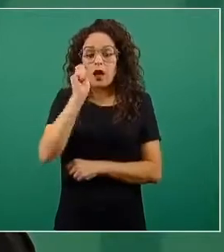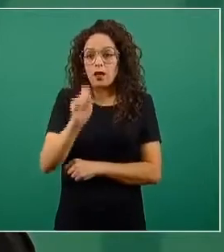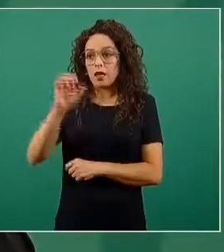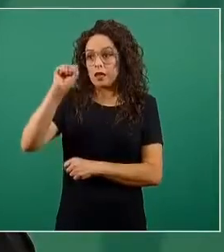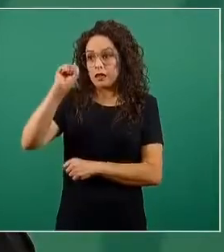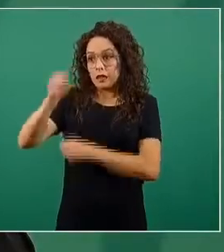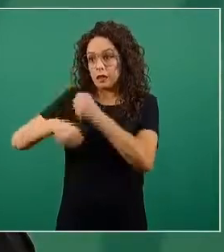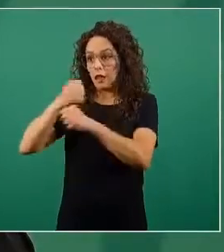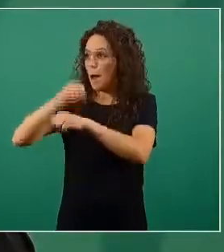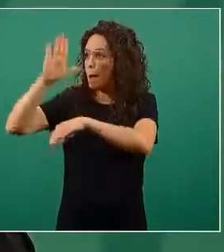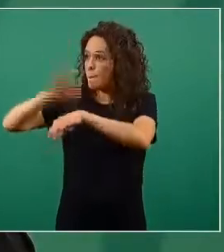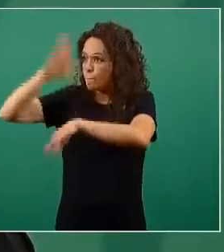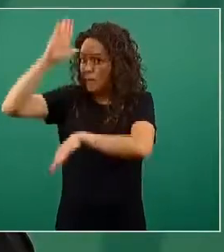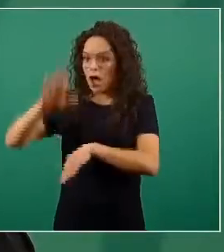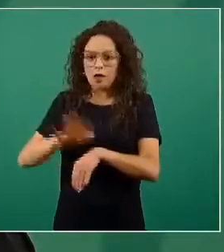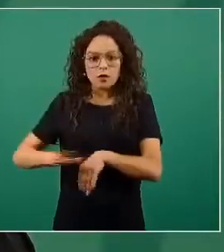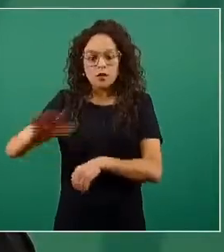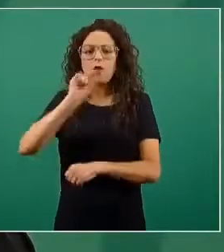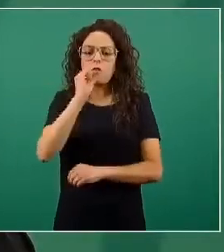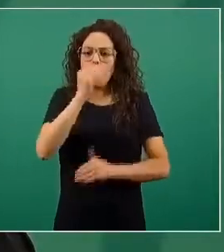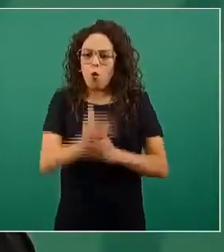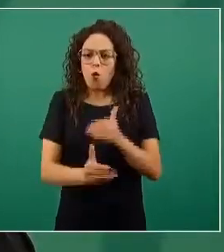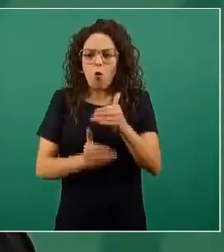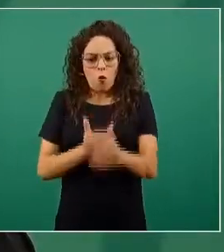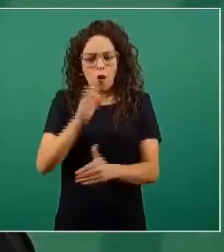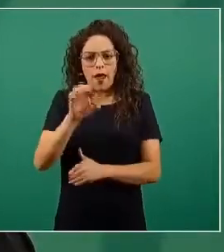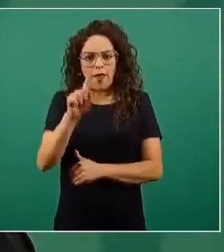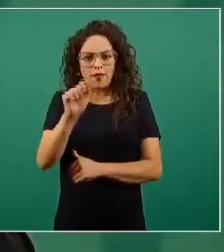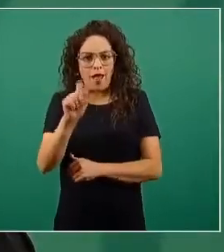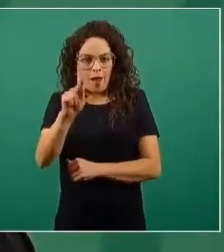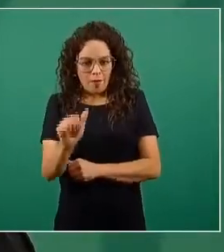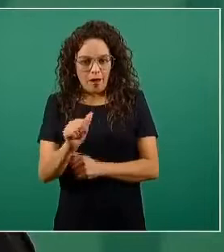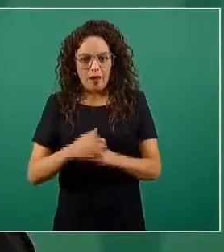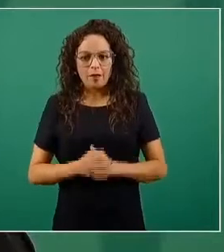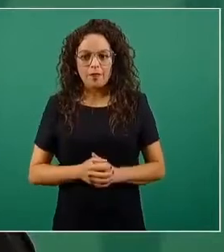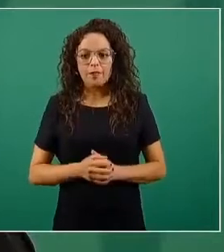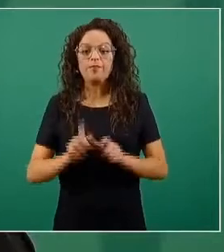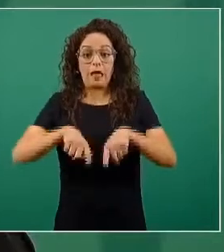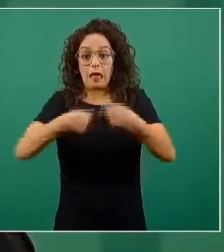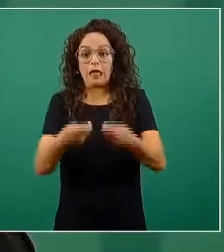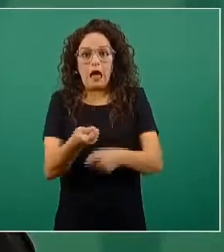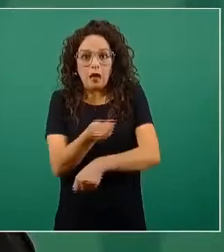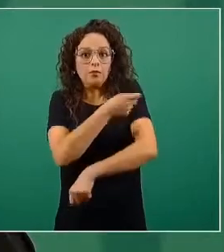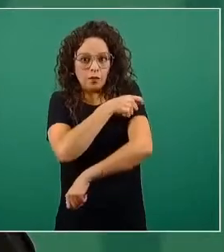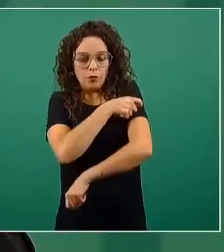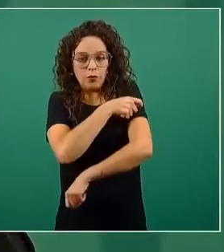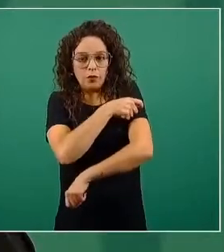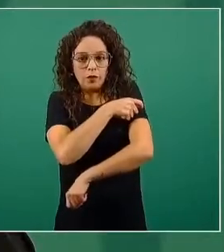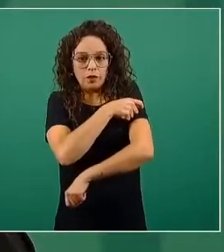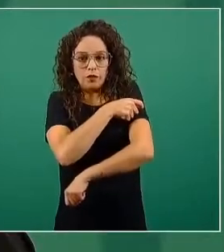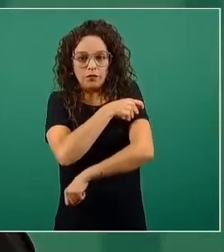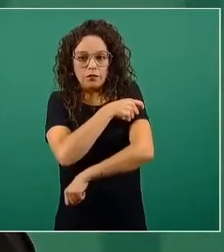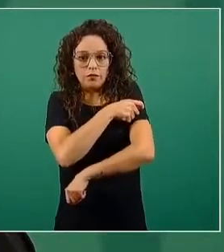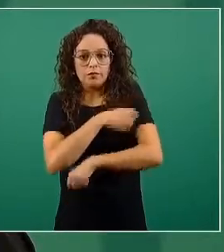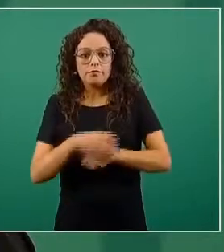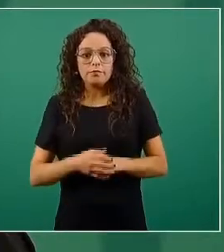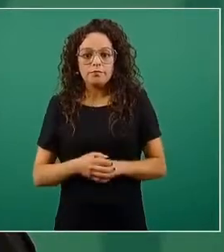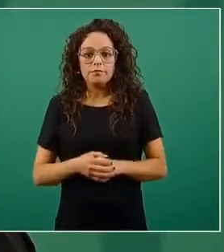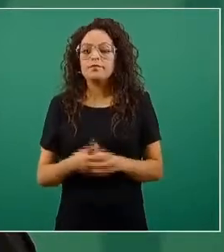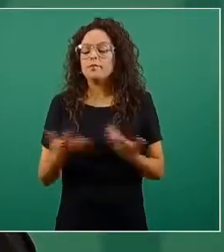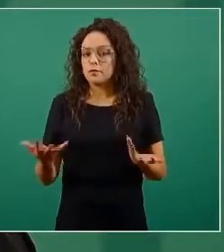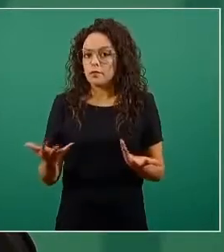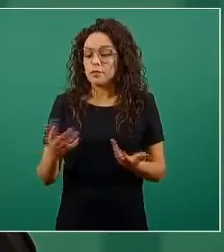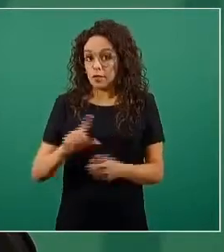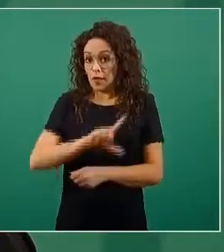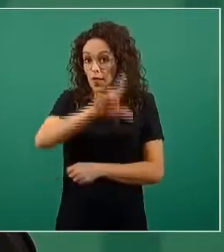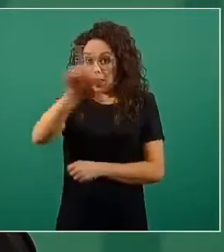y del resto de la población que por etapa irá siendo obviamente vacunada, pues se va a activar